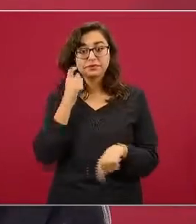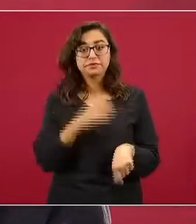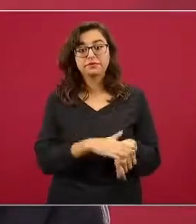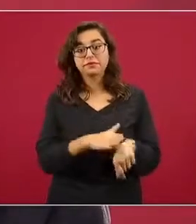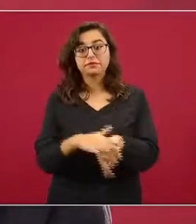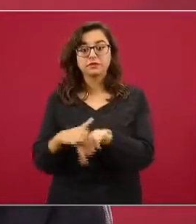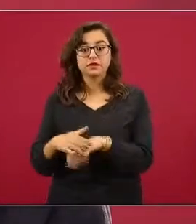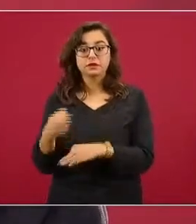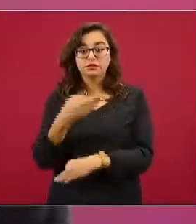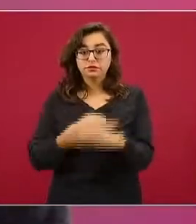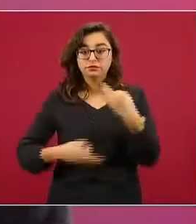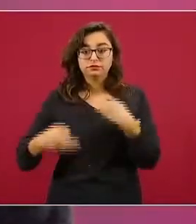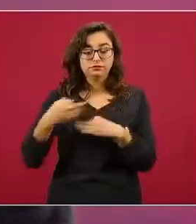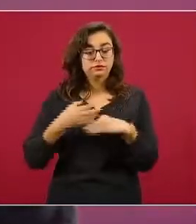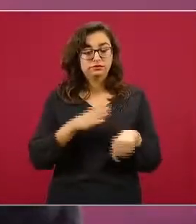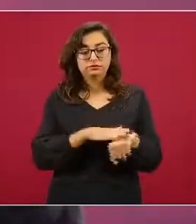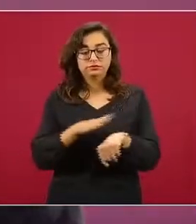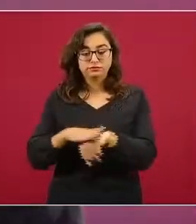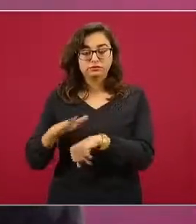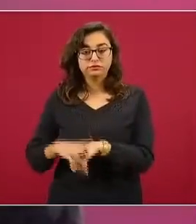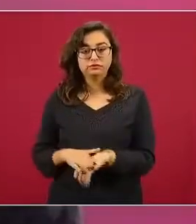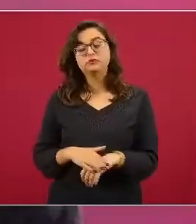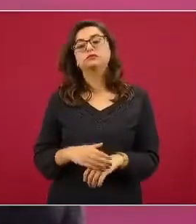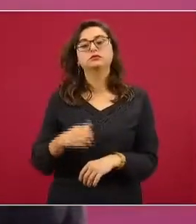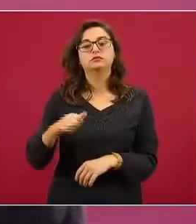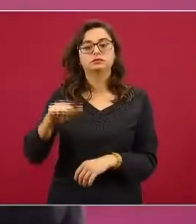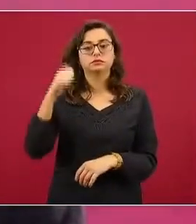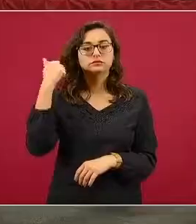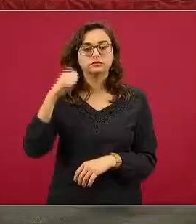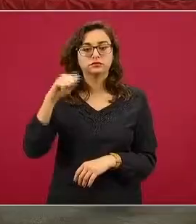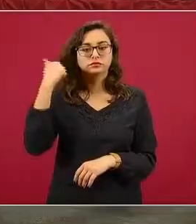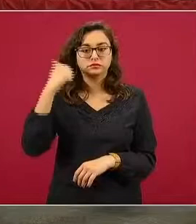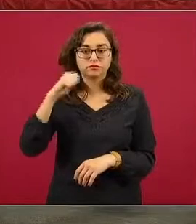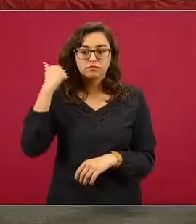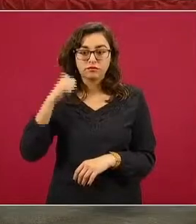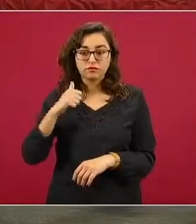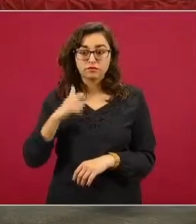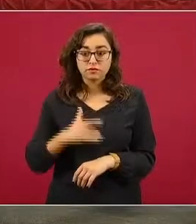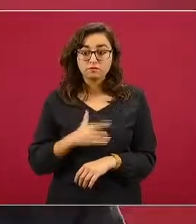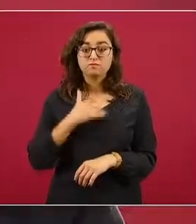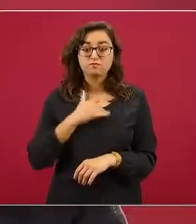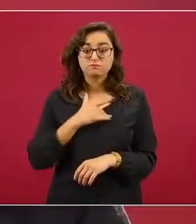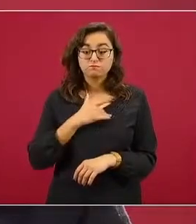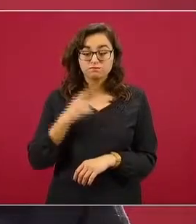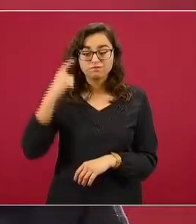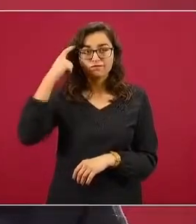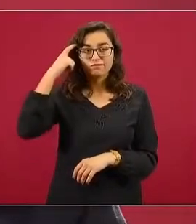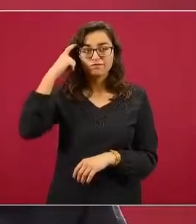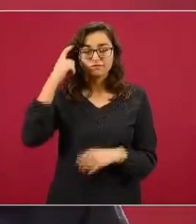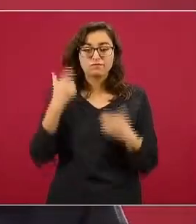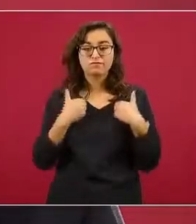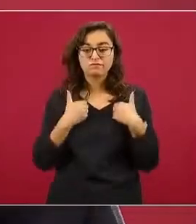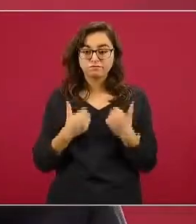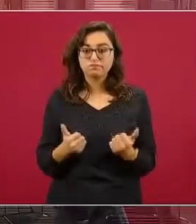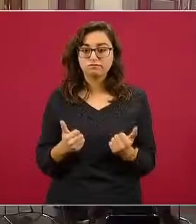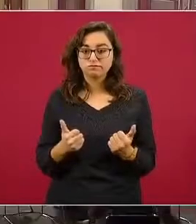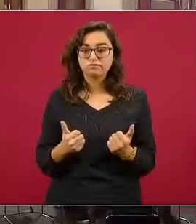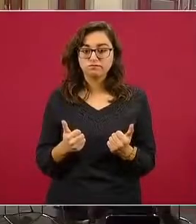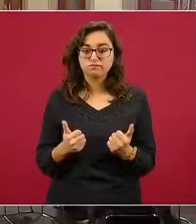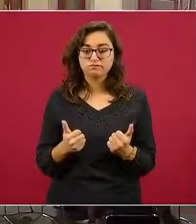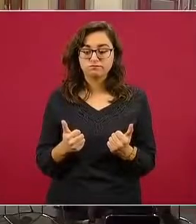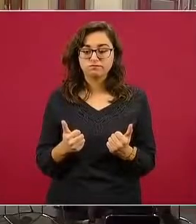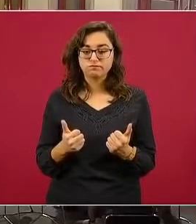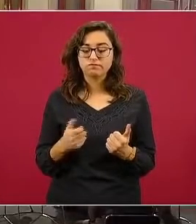de todo el estado, en particular de Acapulco, a que considere muy juiciosamente